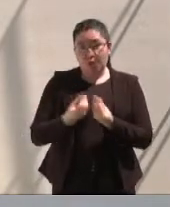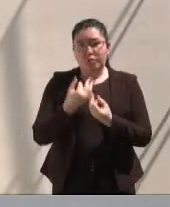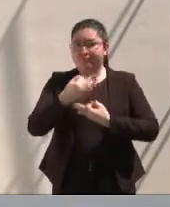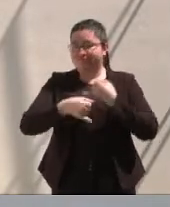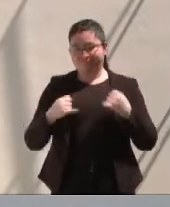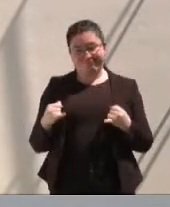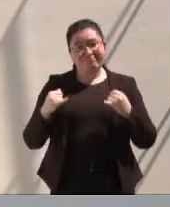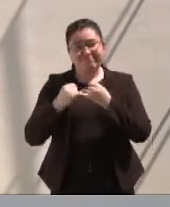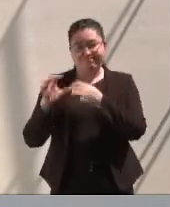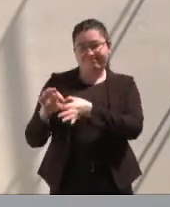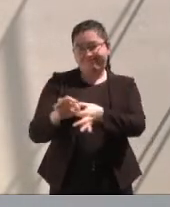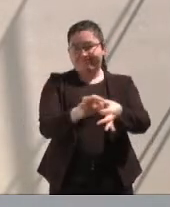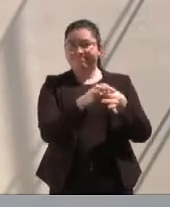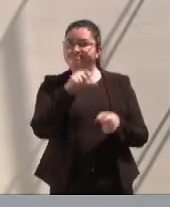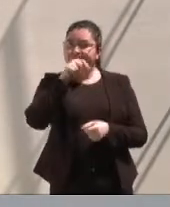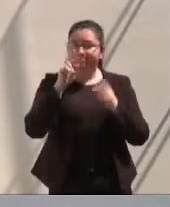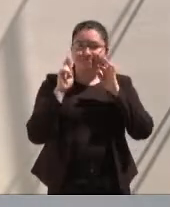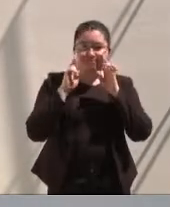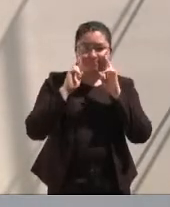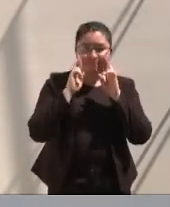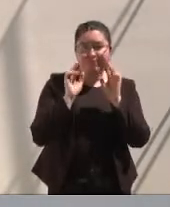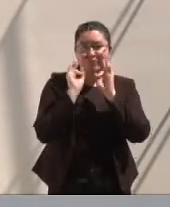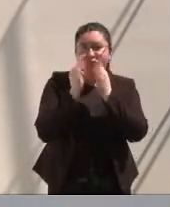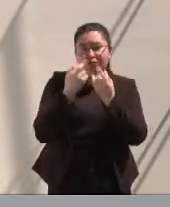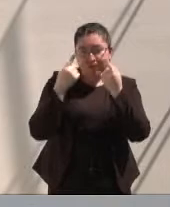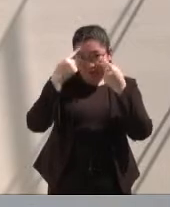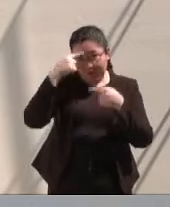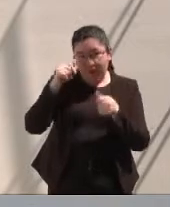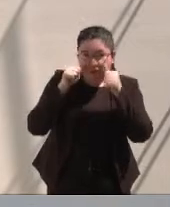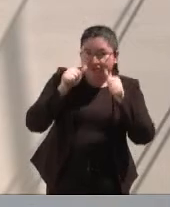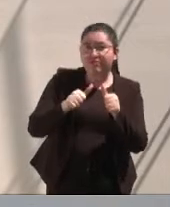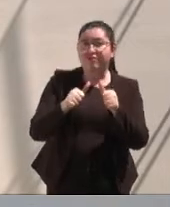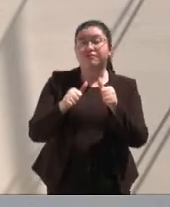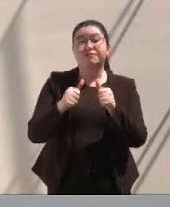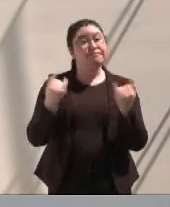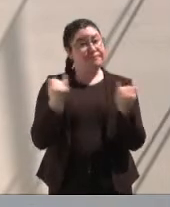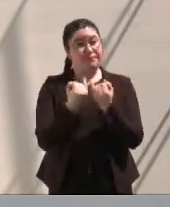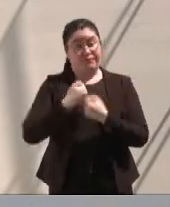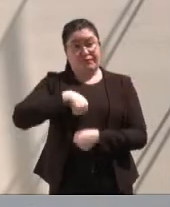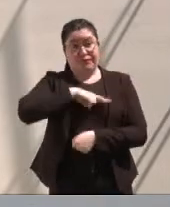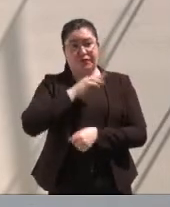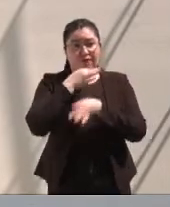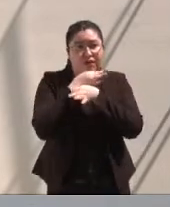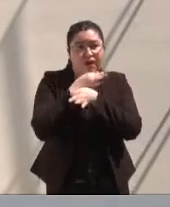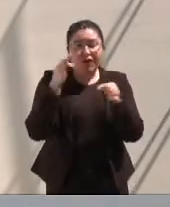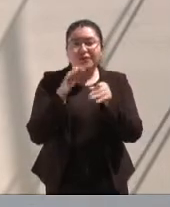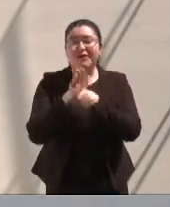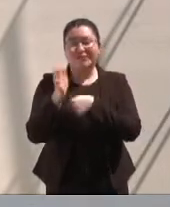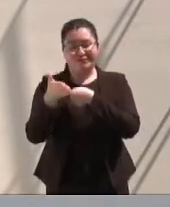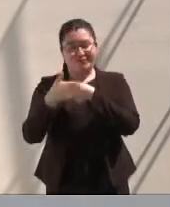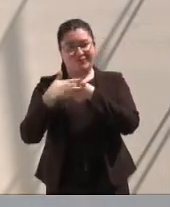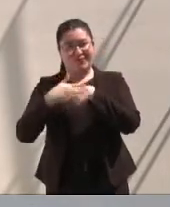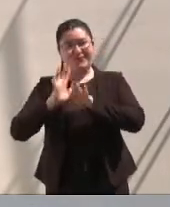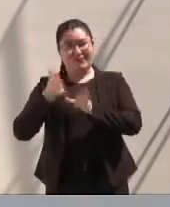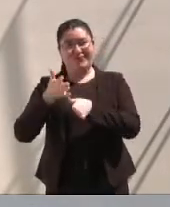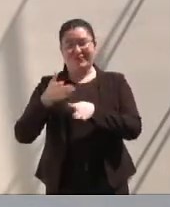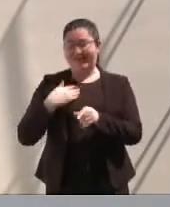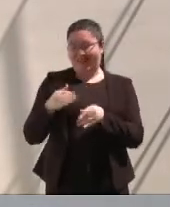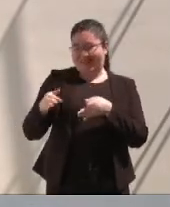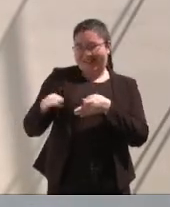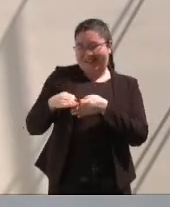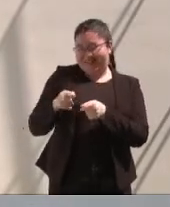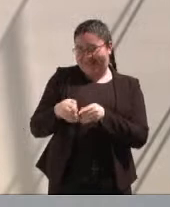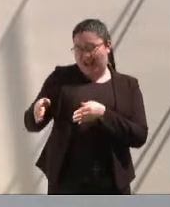instituciones que intervienen en ella. De igual manera, nos da mucho gusto poder anunciar que se encuentra próxima, aquí al ladito,